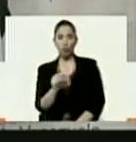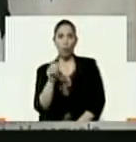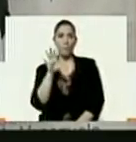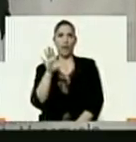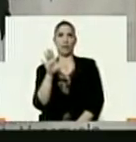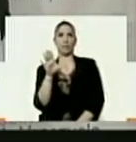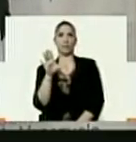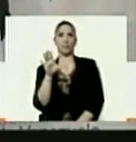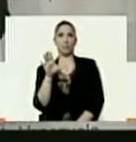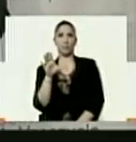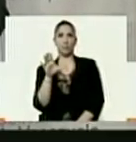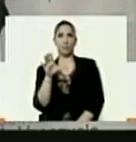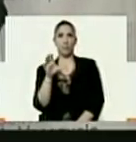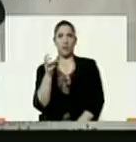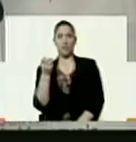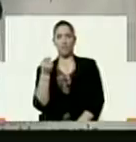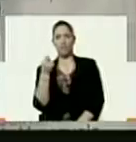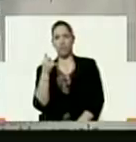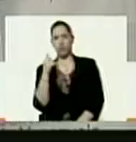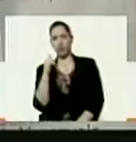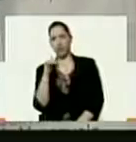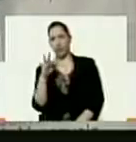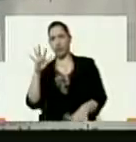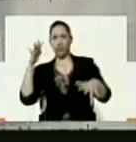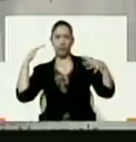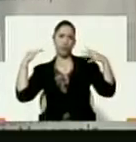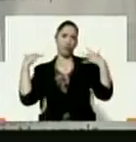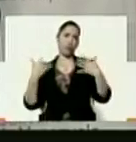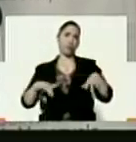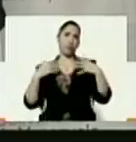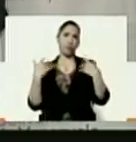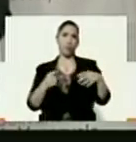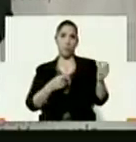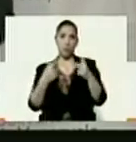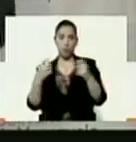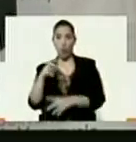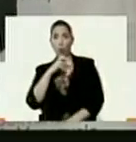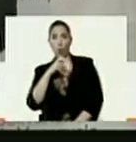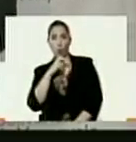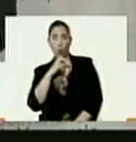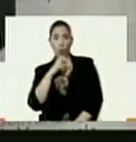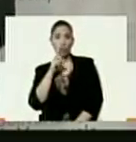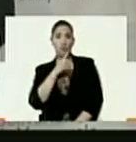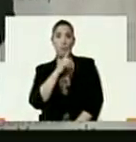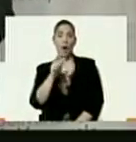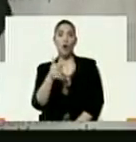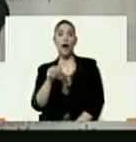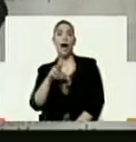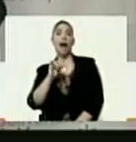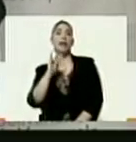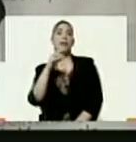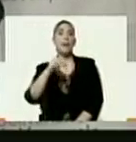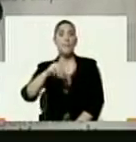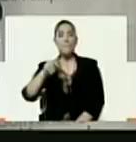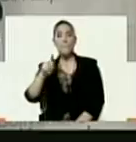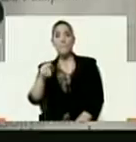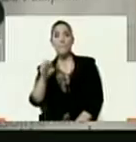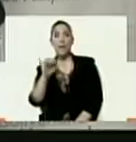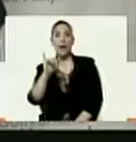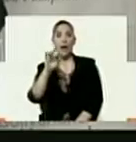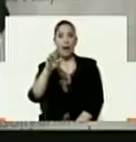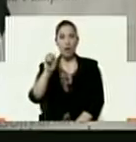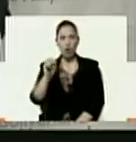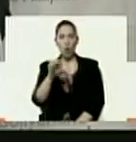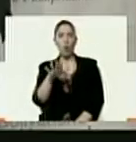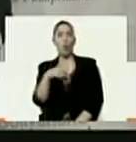eran miles y miles de contrabandistas de oro, llamados garimpeiros, cuando provenían de Brasil y de